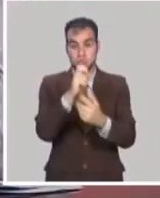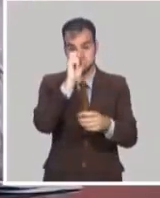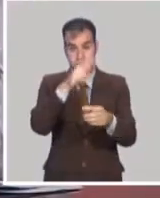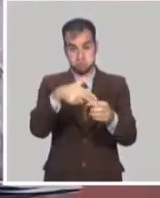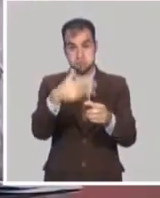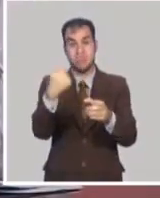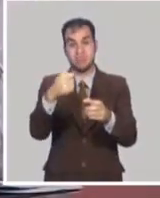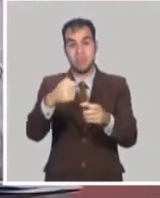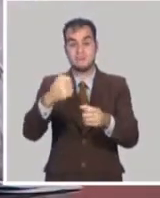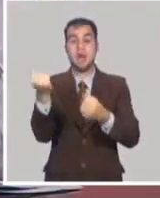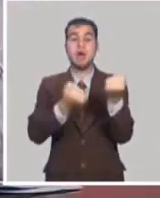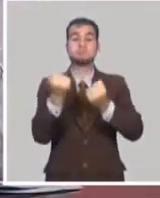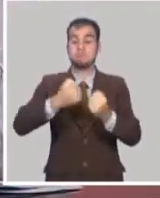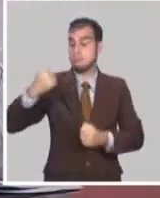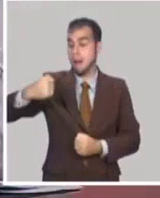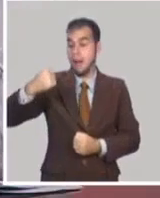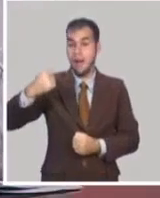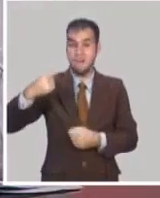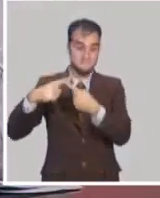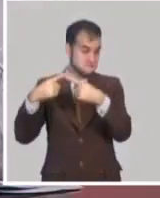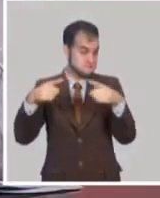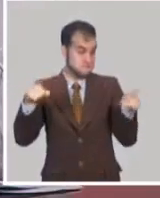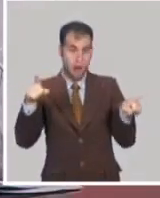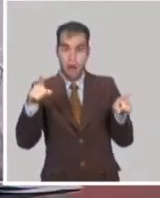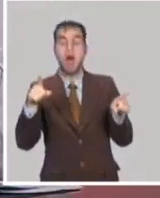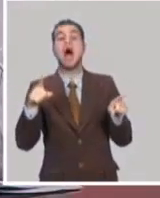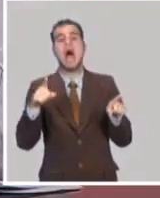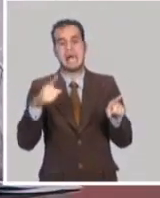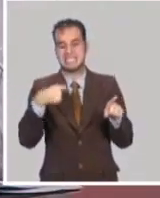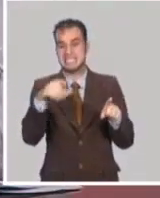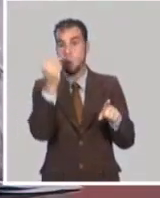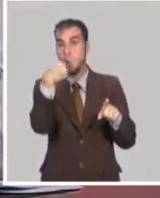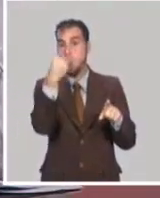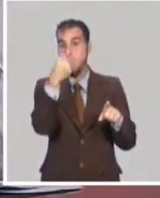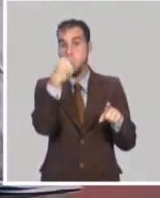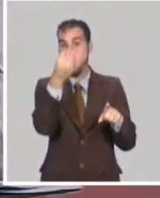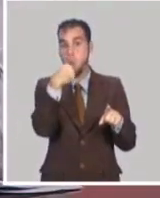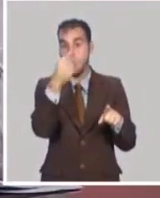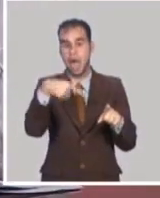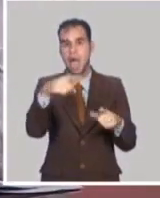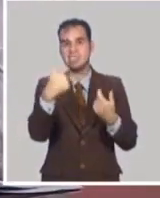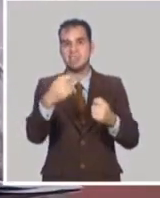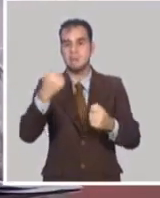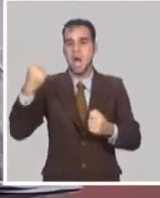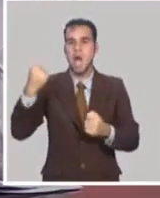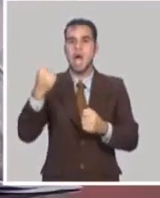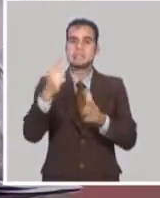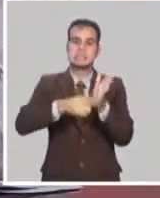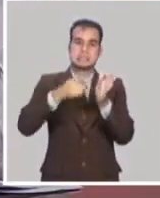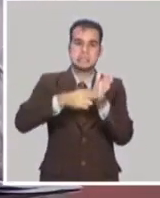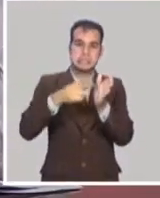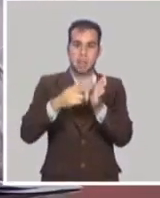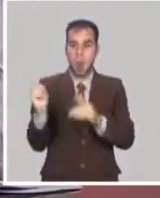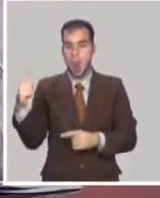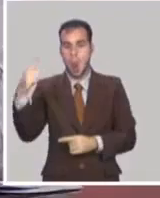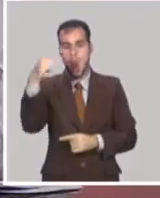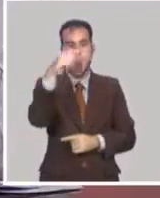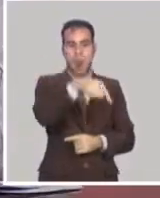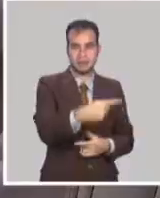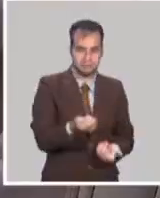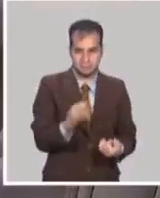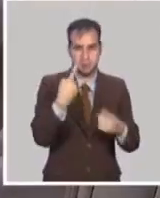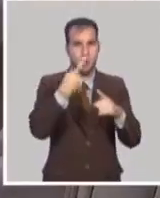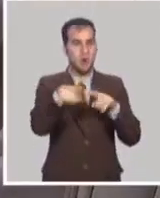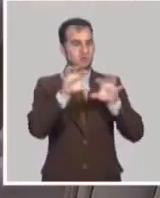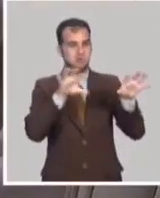carretera que se está consumiendo instantáneamente un combustible que hay que estarlo transportando y llevándolo a los